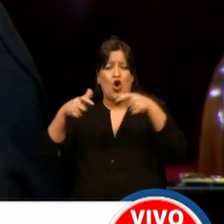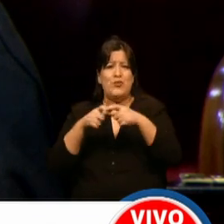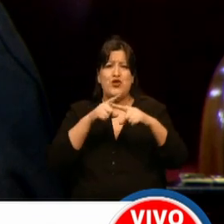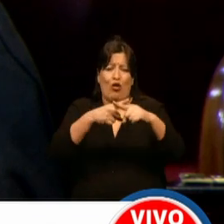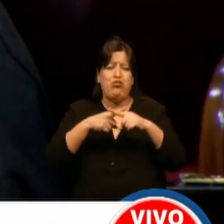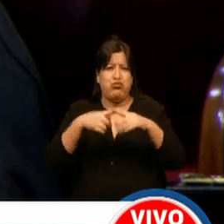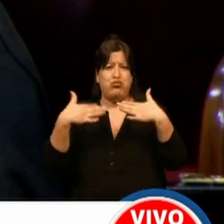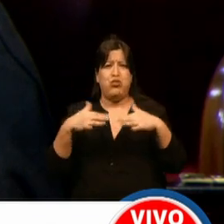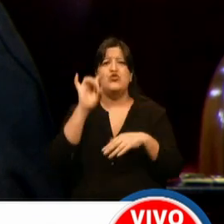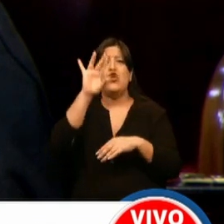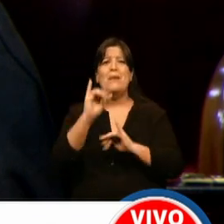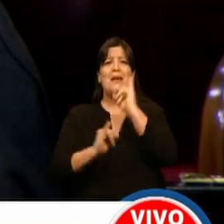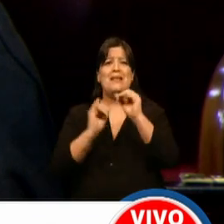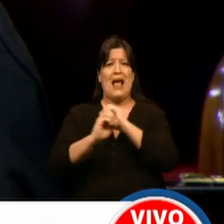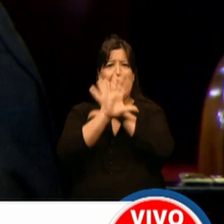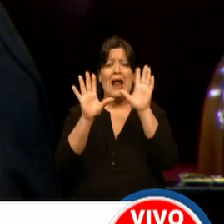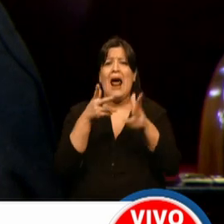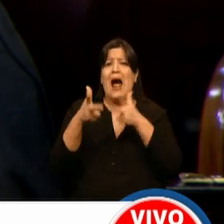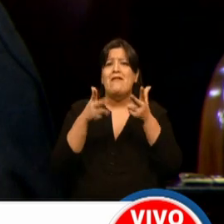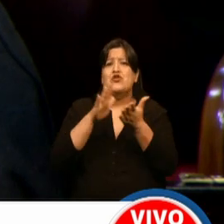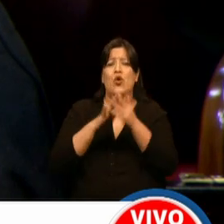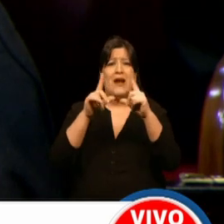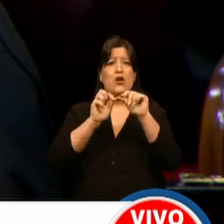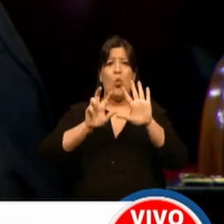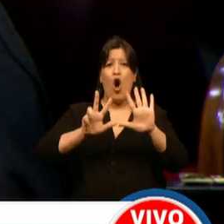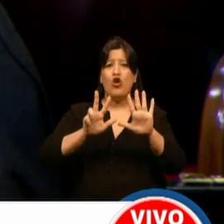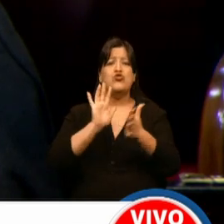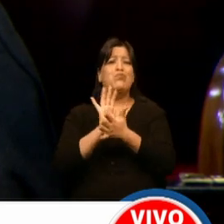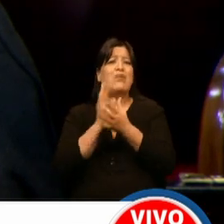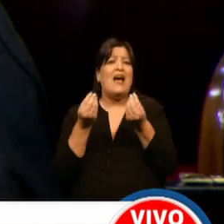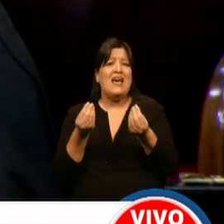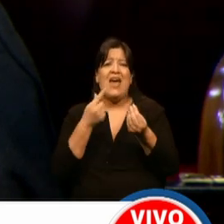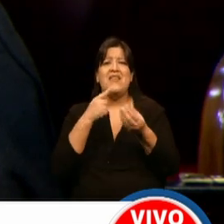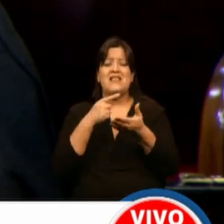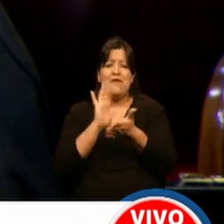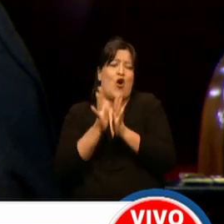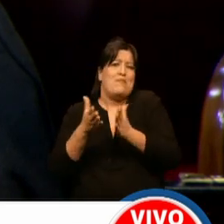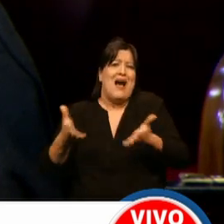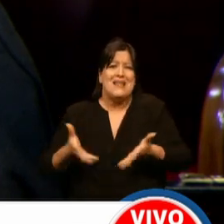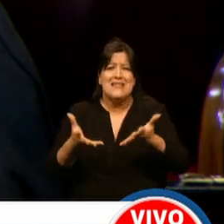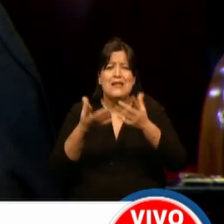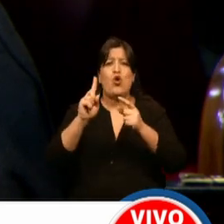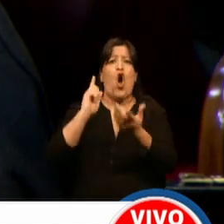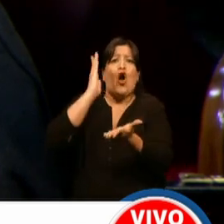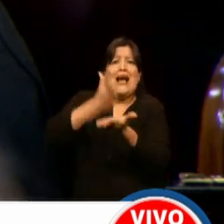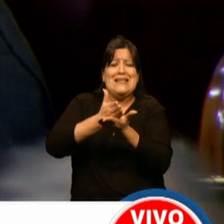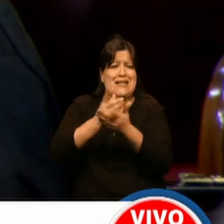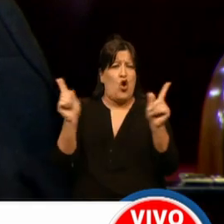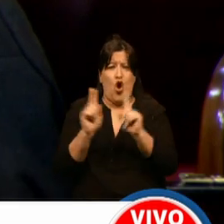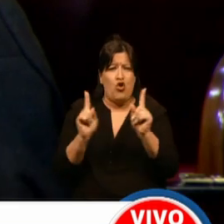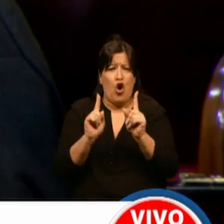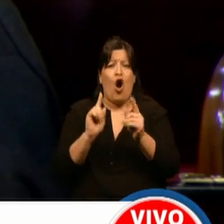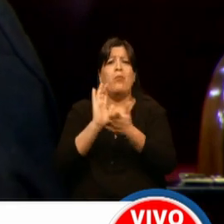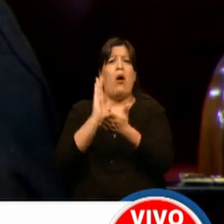y solamente aclarar que cuando hablamos del artículo 8 estamos planteando un incentivo no a un castigo nos fondo es un